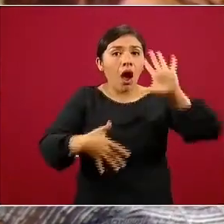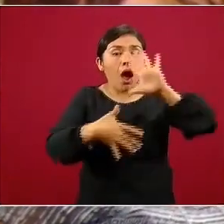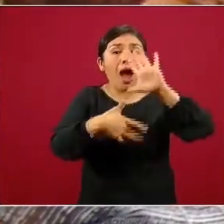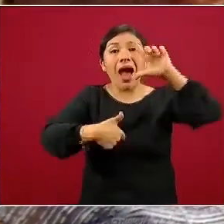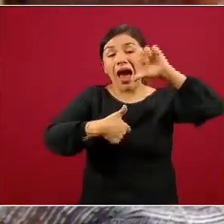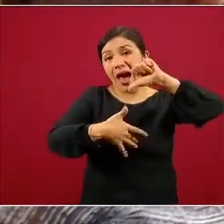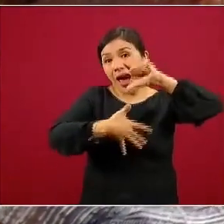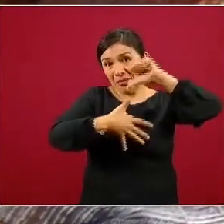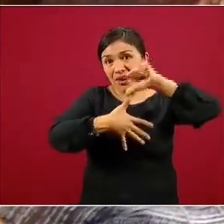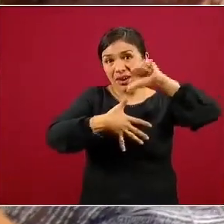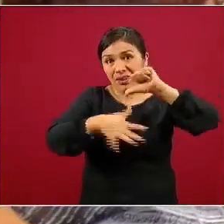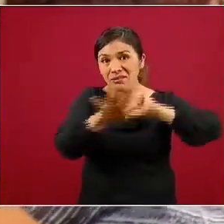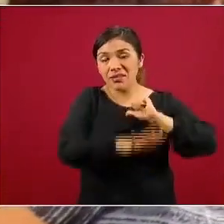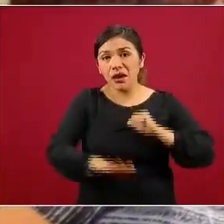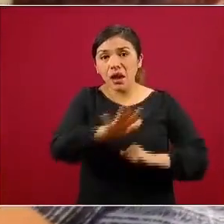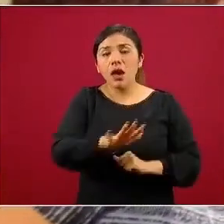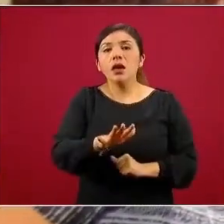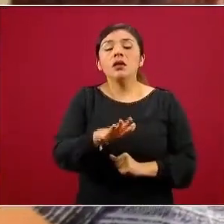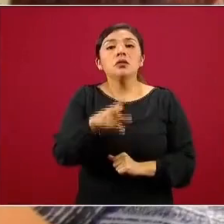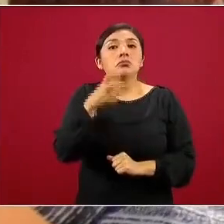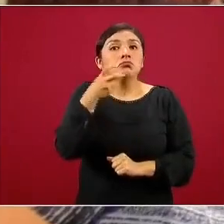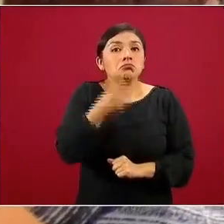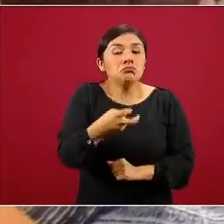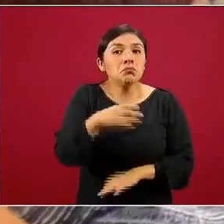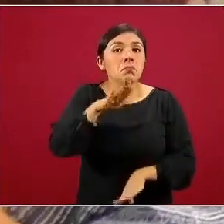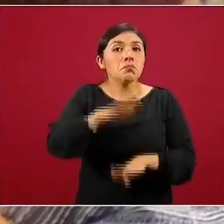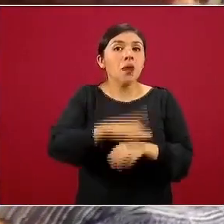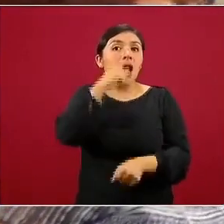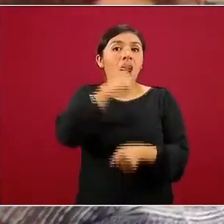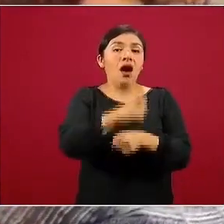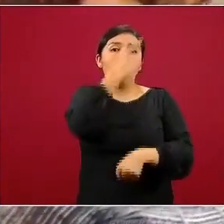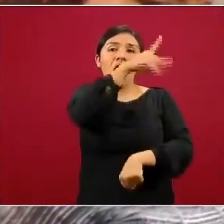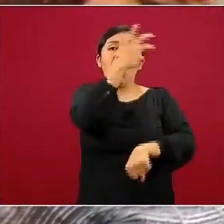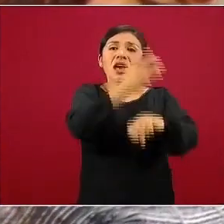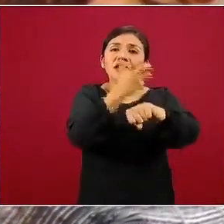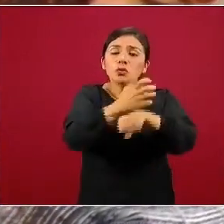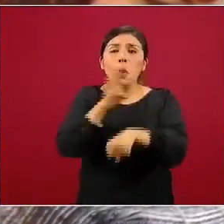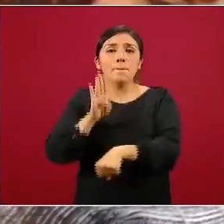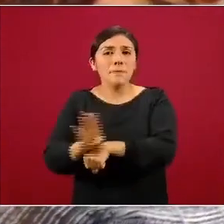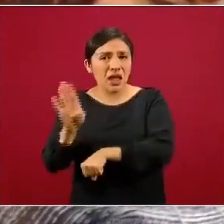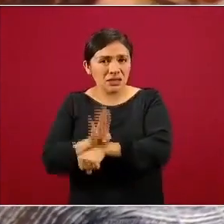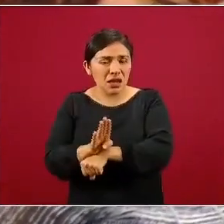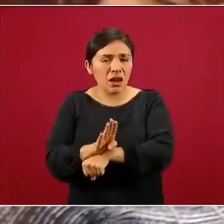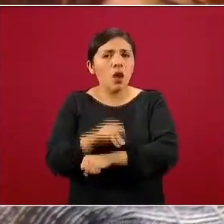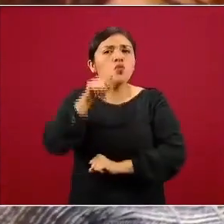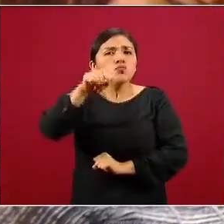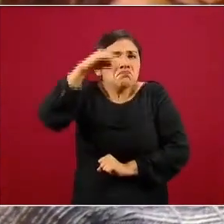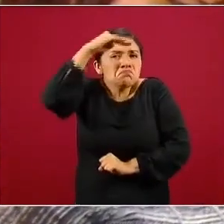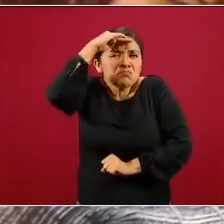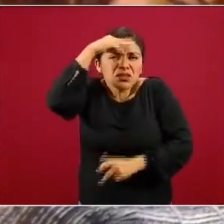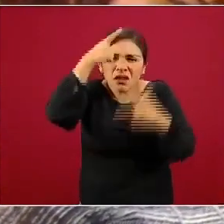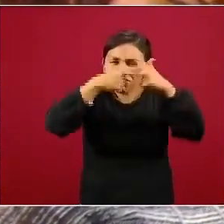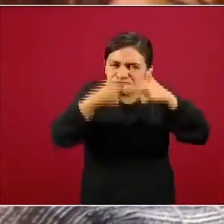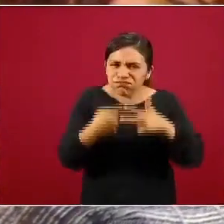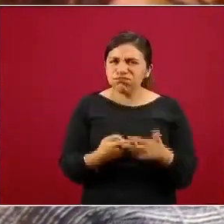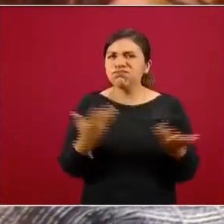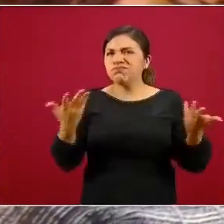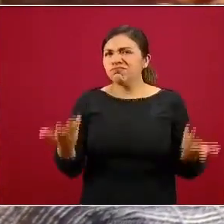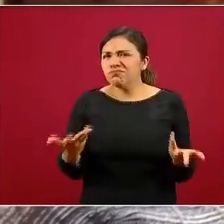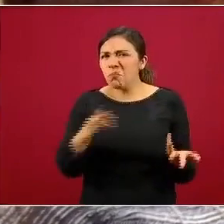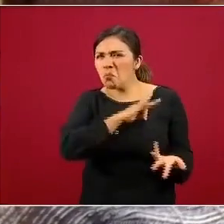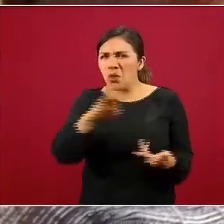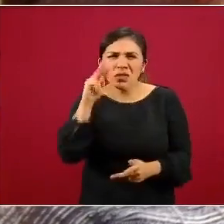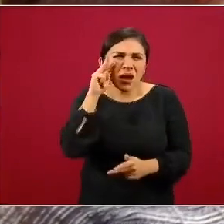América Latina. Y bueno, la carga obviamente la tiene Estados Unidos y Brasil. ¿Qué expectativas o qué estimaciones o